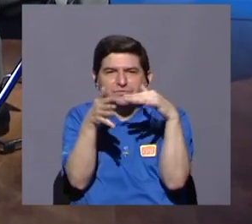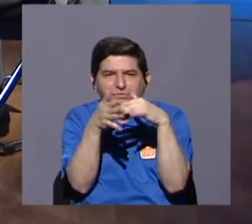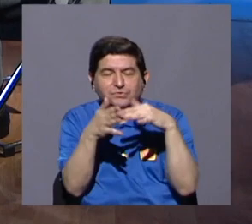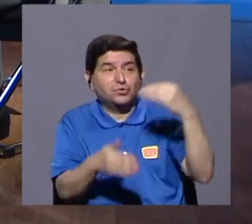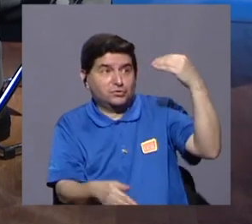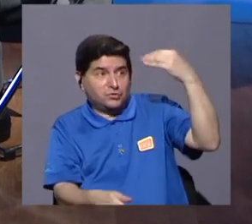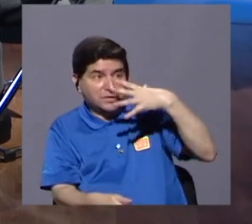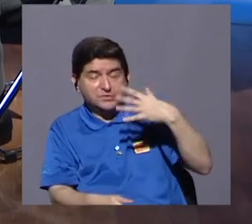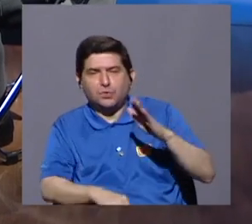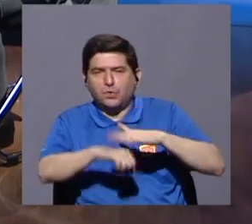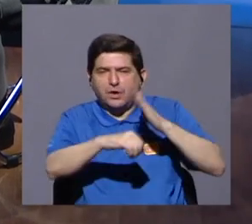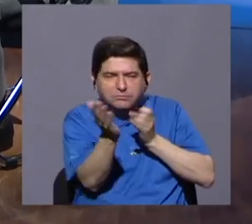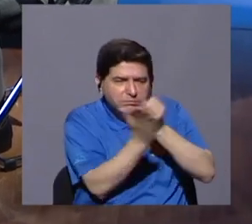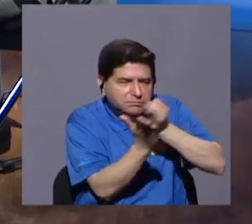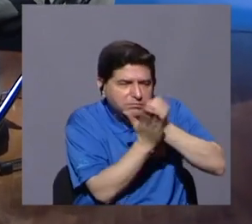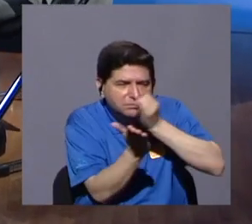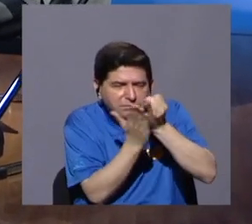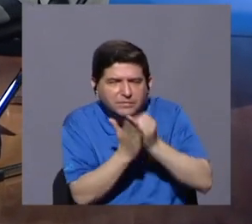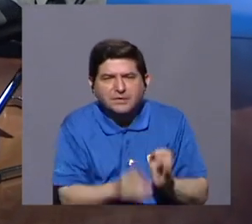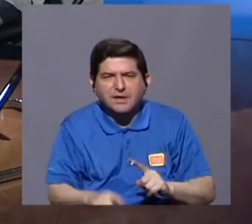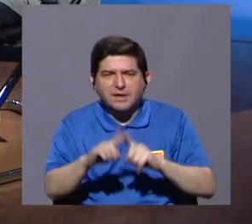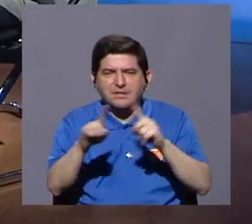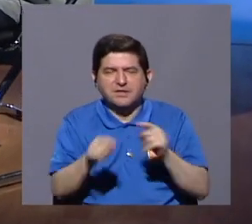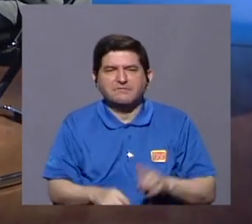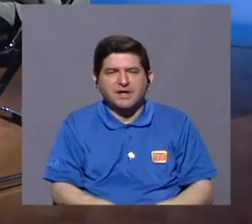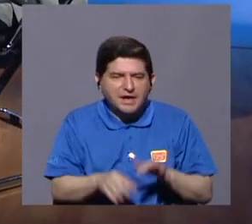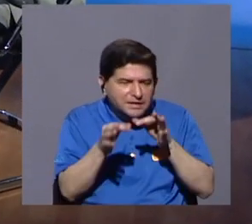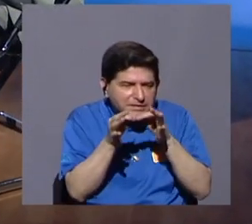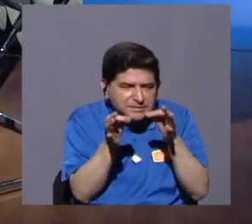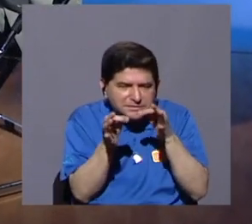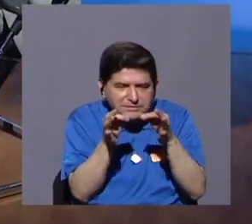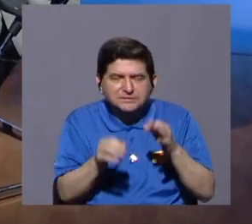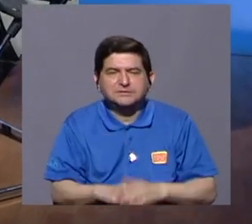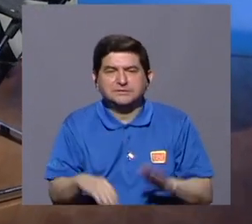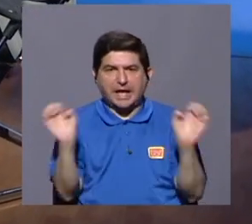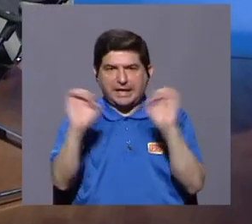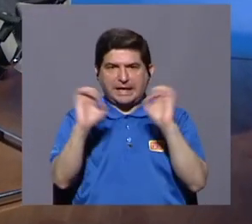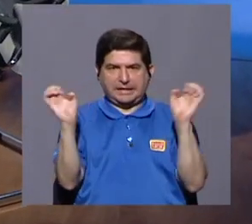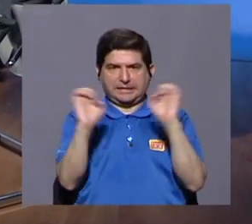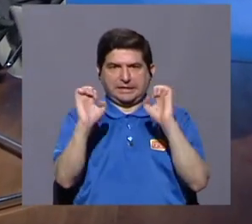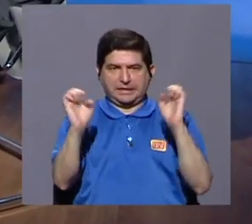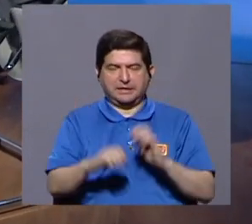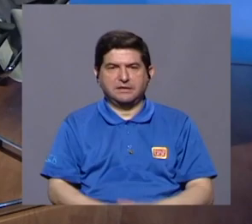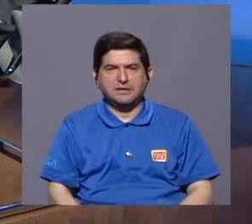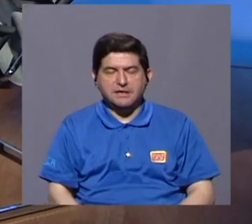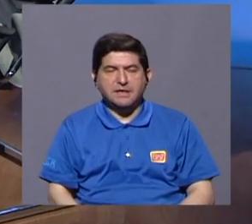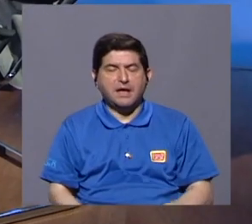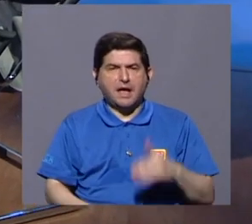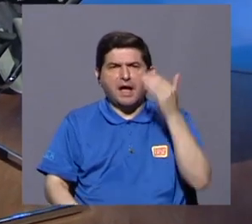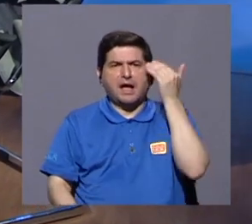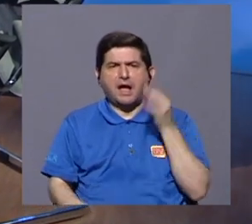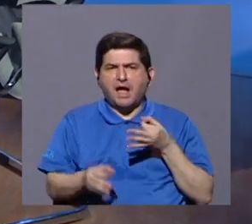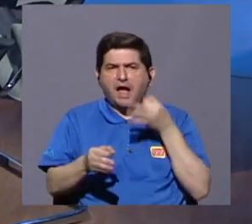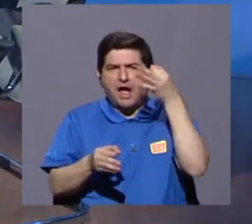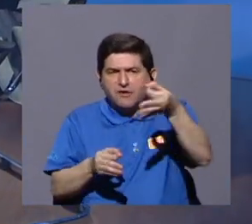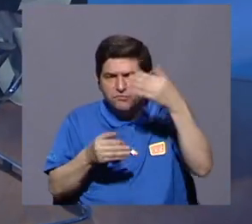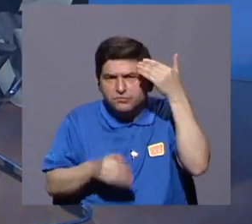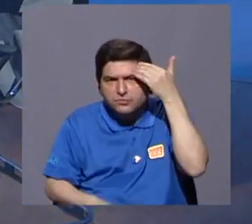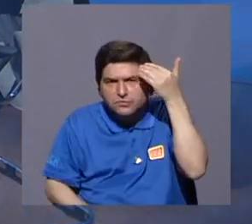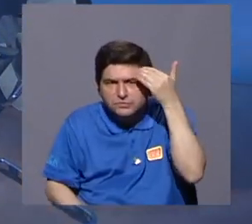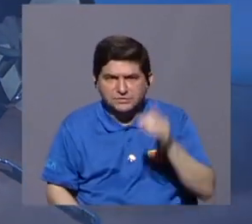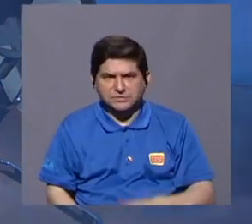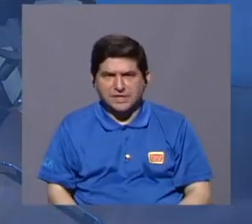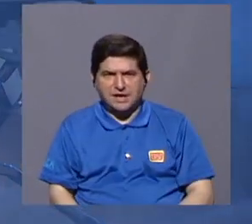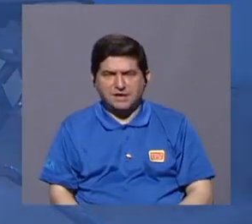investigar un poco más sobre partículas la aceleración de partículas energéticas hacer predicciones de cuando esté